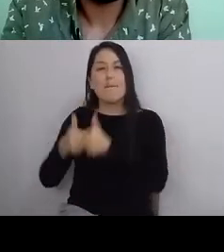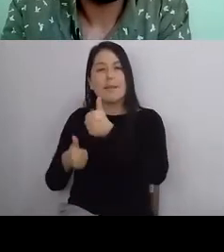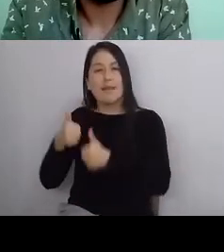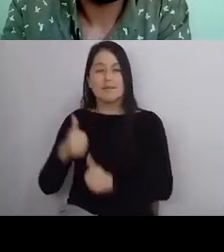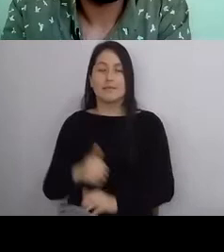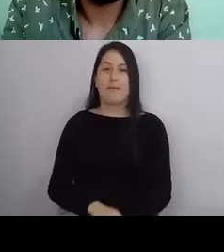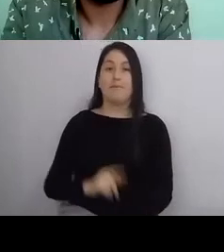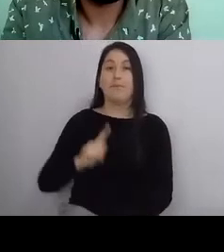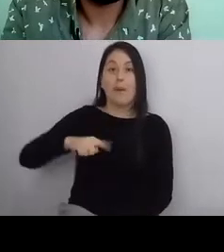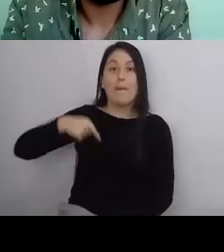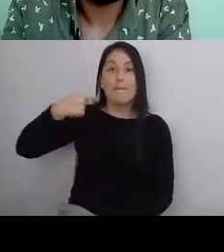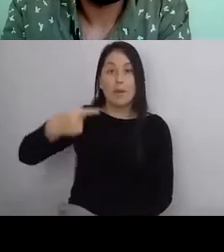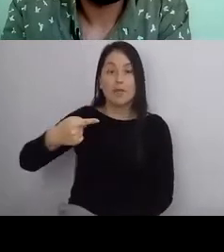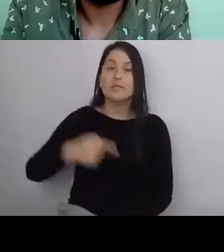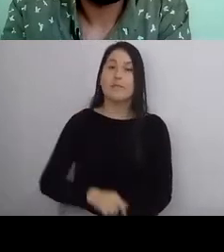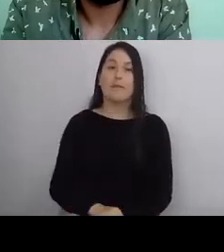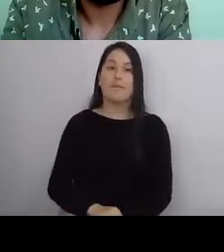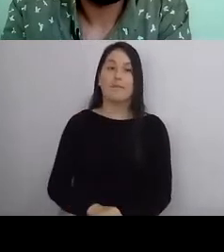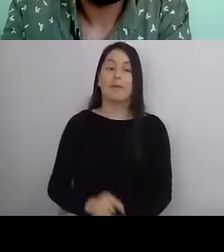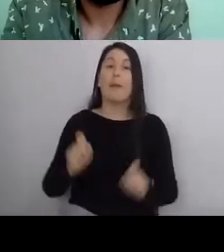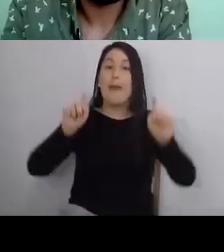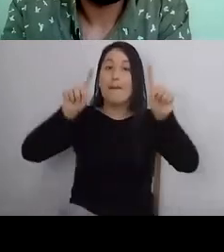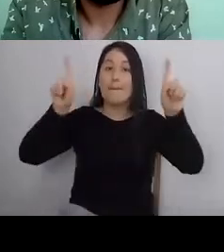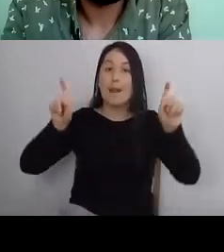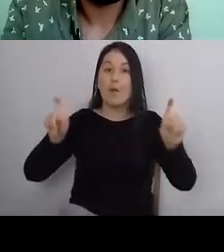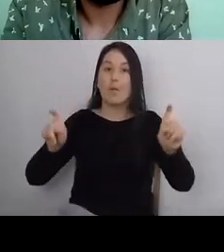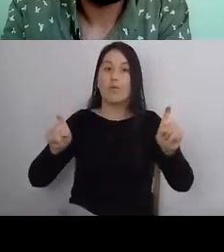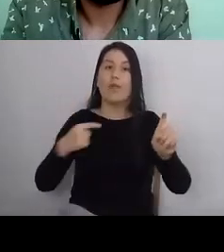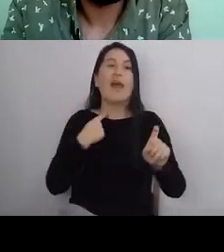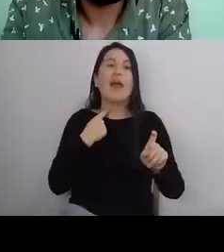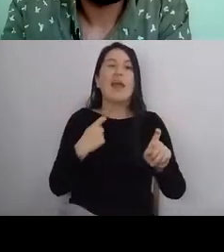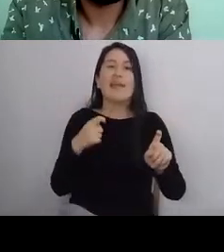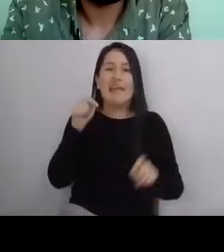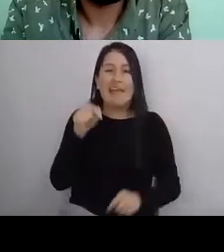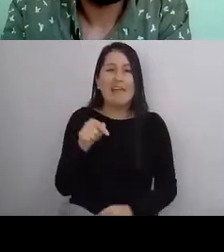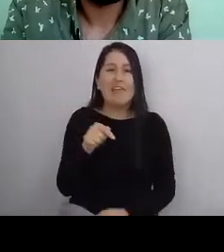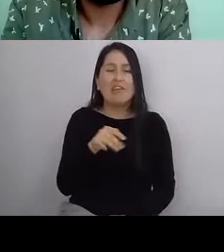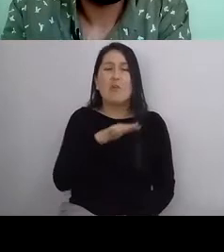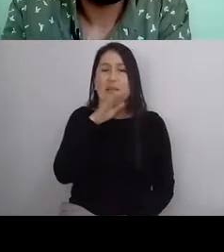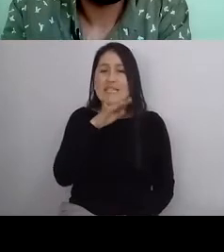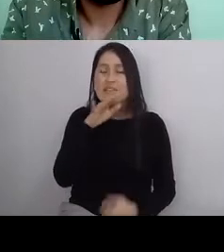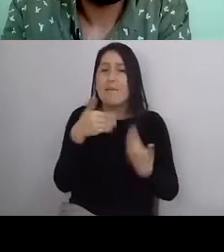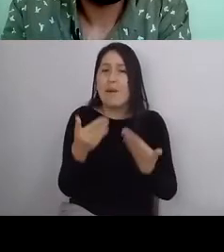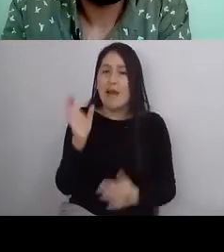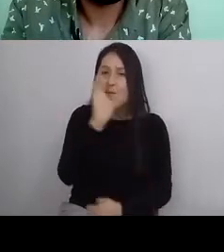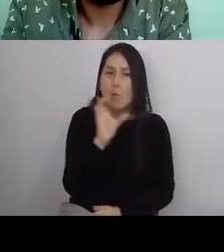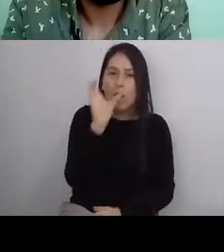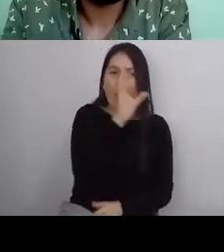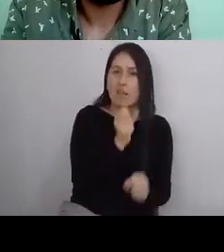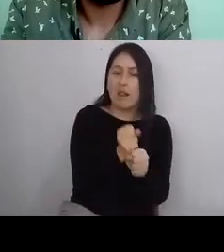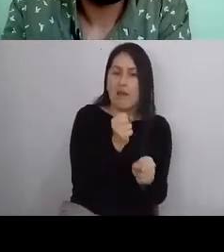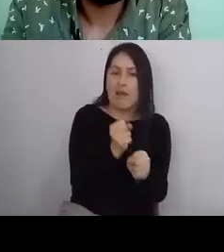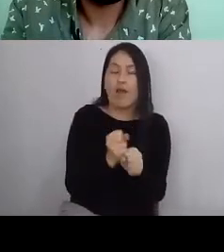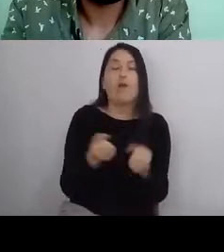La siguiente lámina nos pregunta. ¿Qué de esto me sirve para buscar trabajo? Yo creo que todas las personas que están acá se están preguntando, ya,